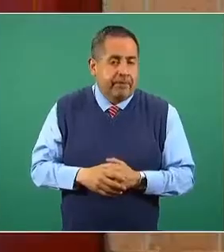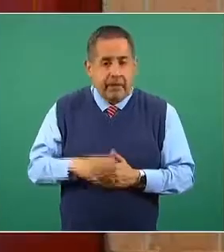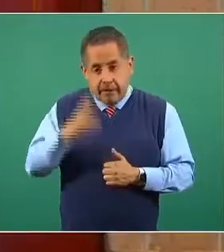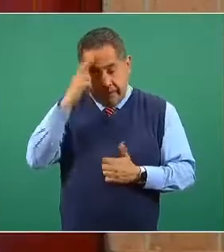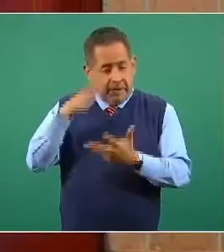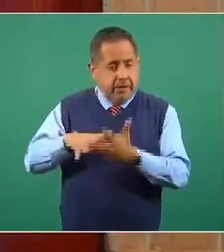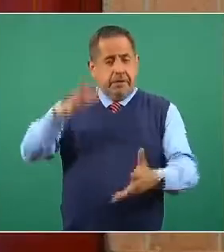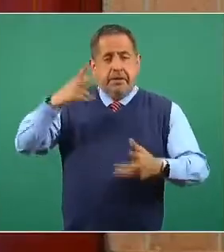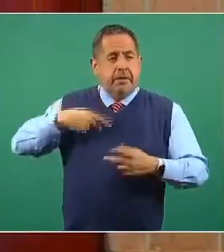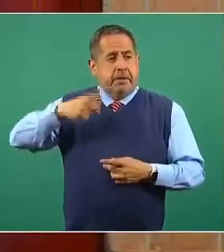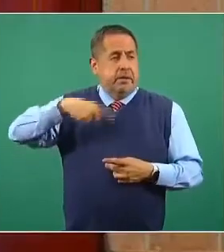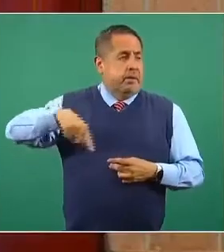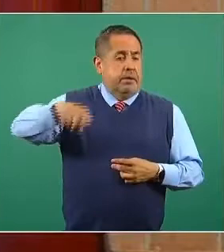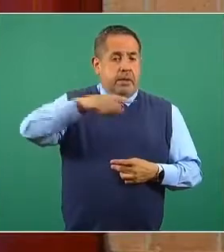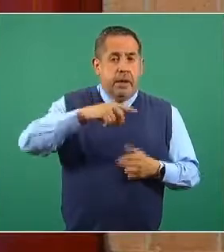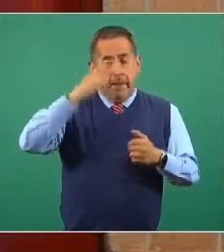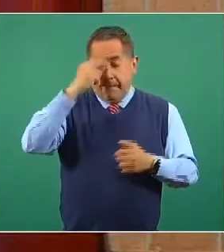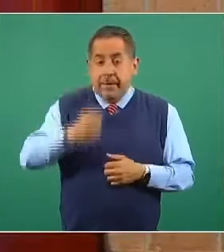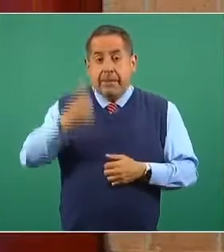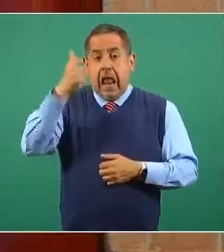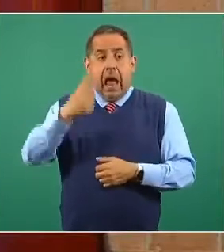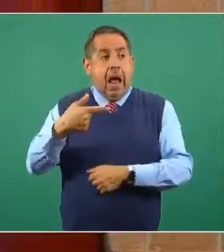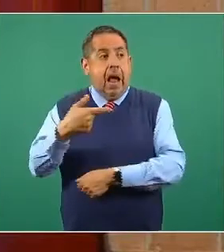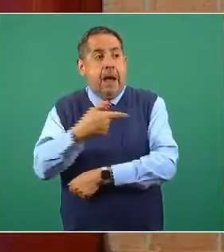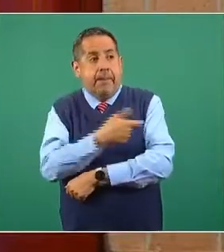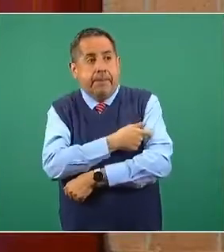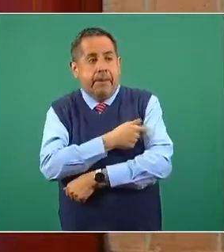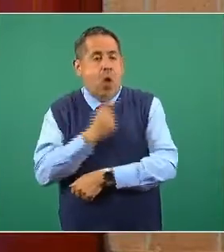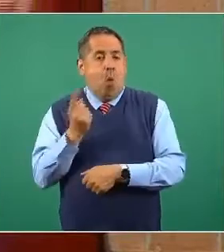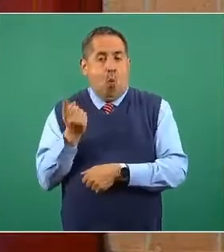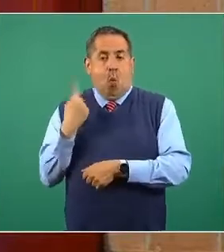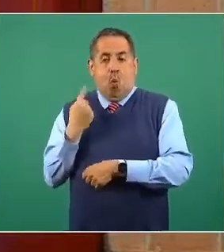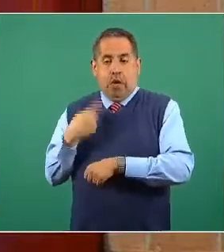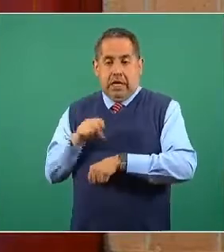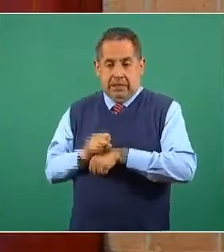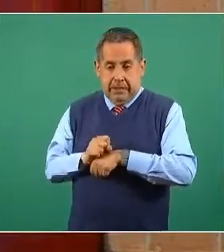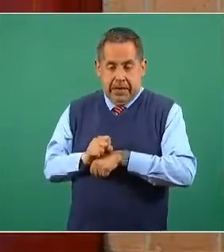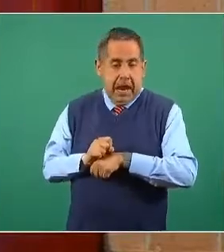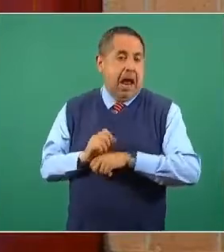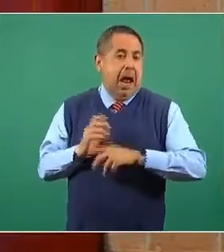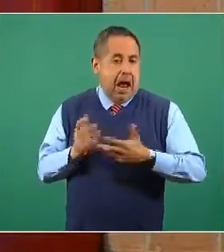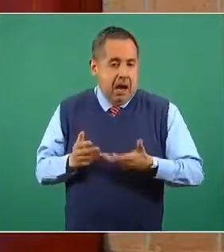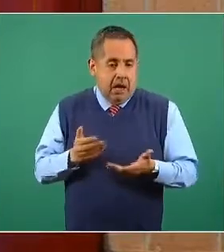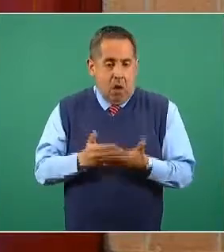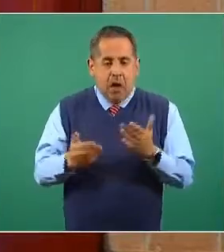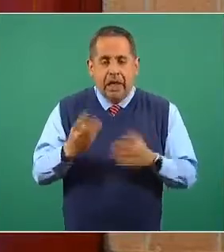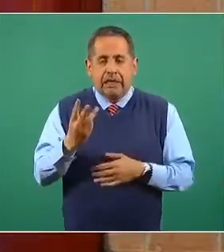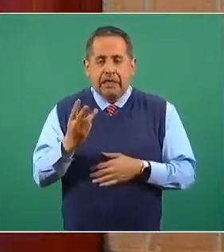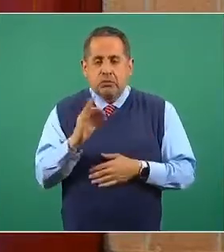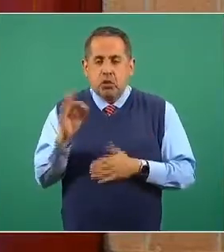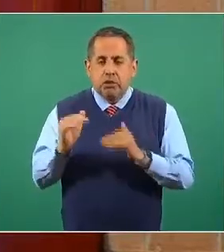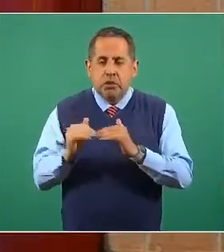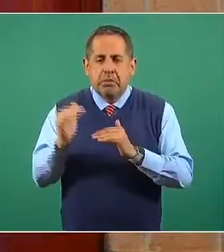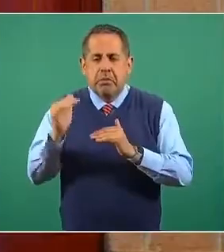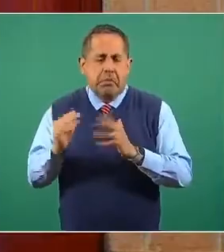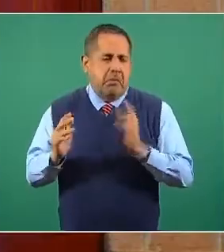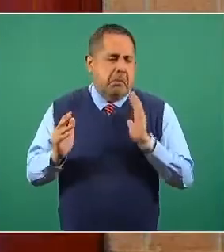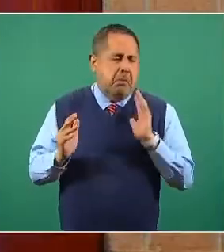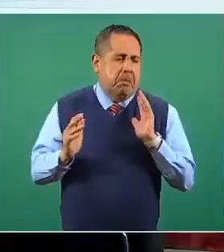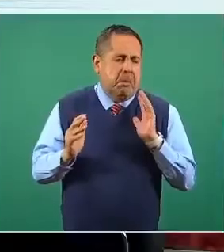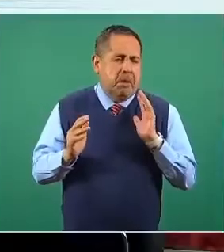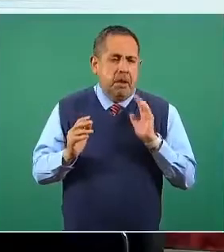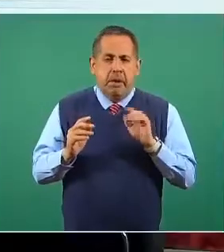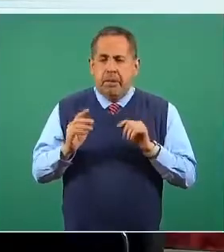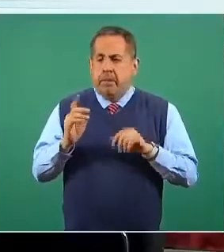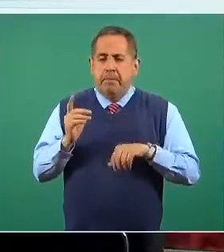de personas recibió su primera dosis la semana pasada. Por lo tanto, este avance de 3% obviamente tendrá